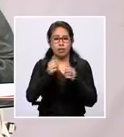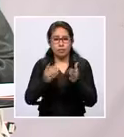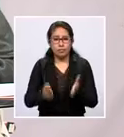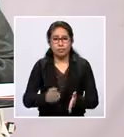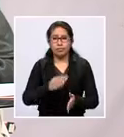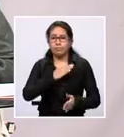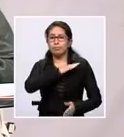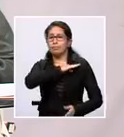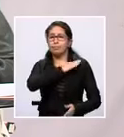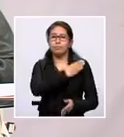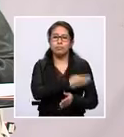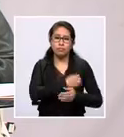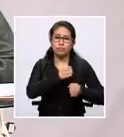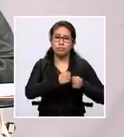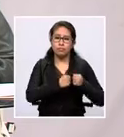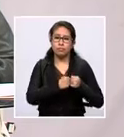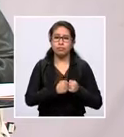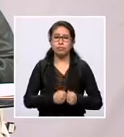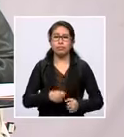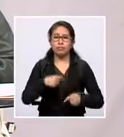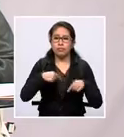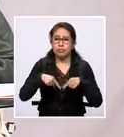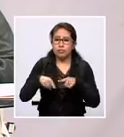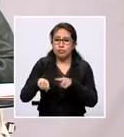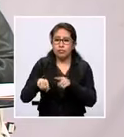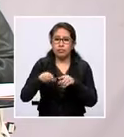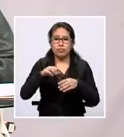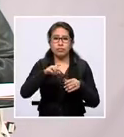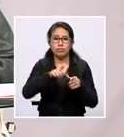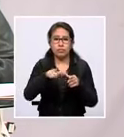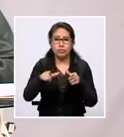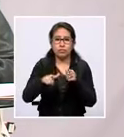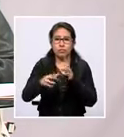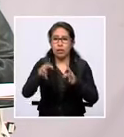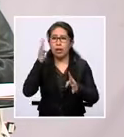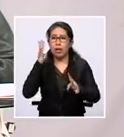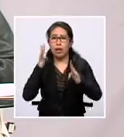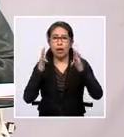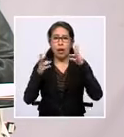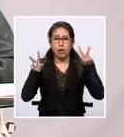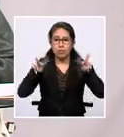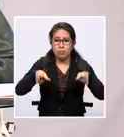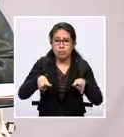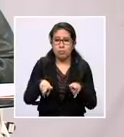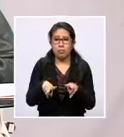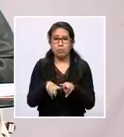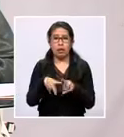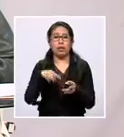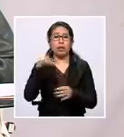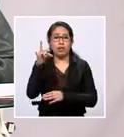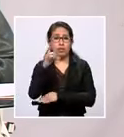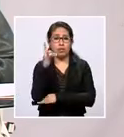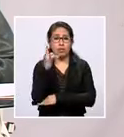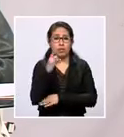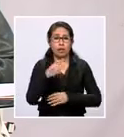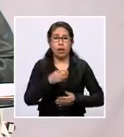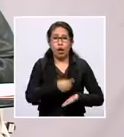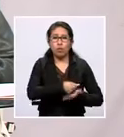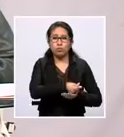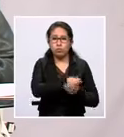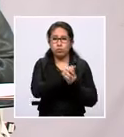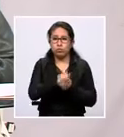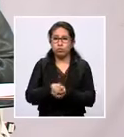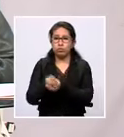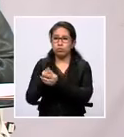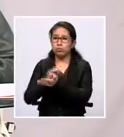que van por las selvas por los valles de nuestro territorio llevando la fumigación